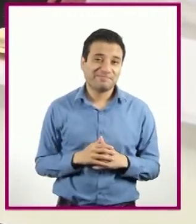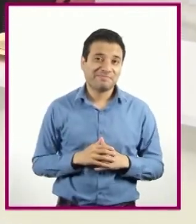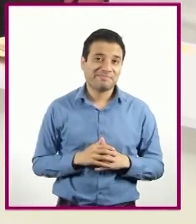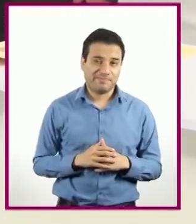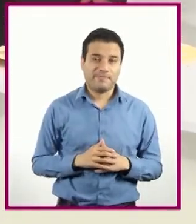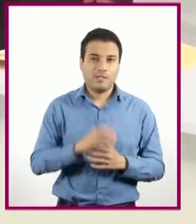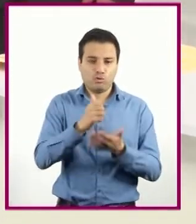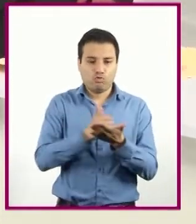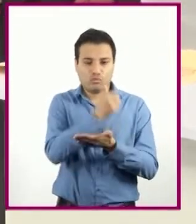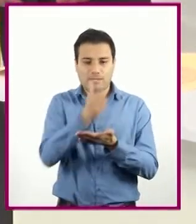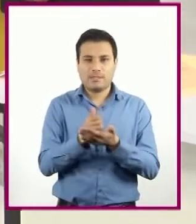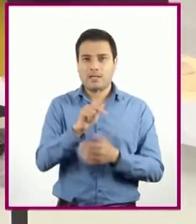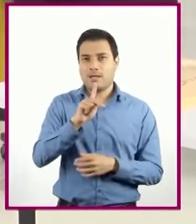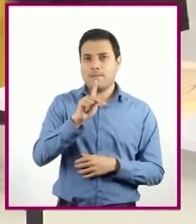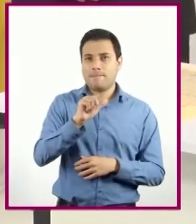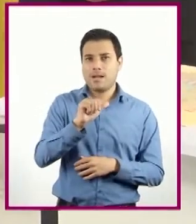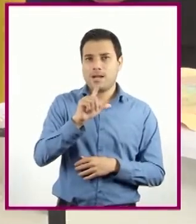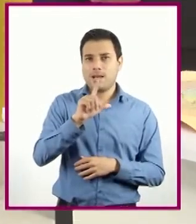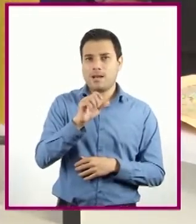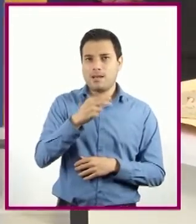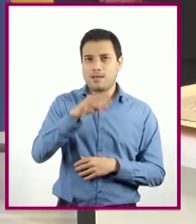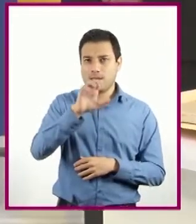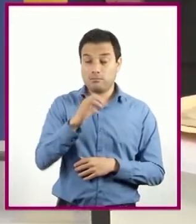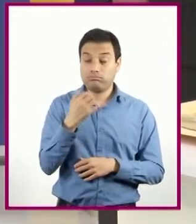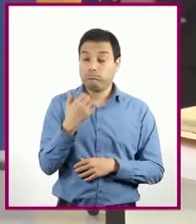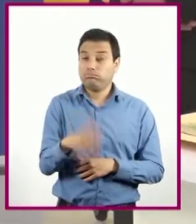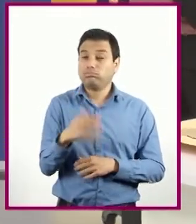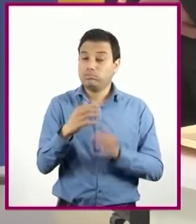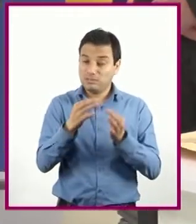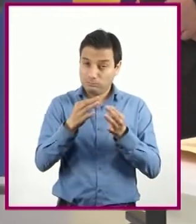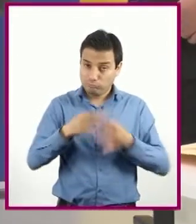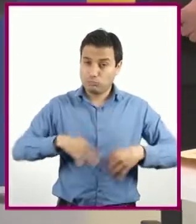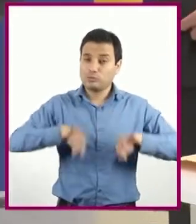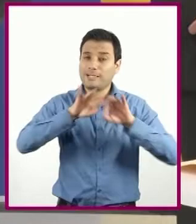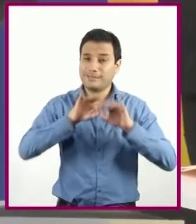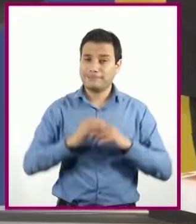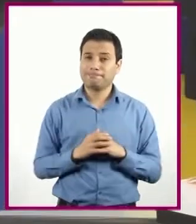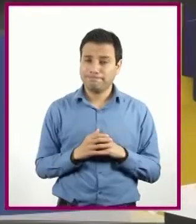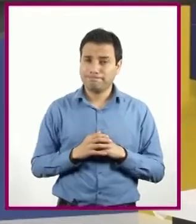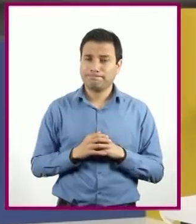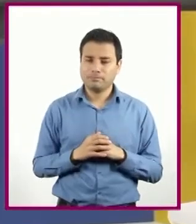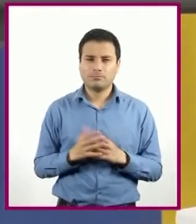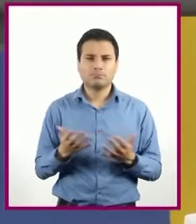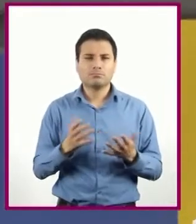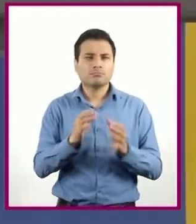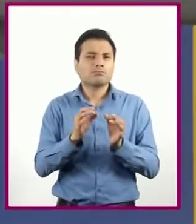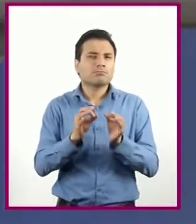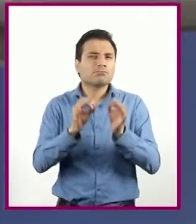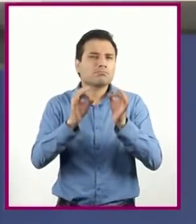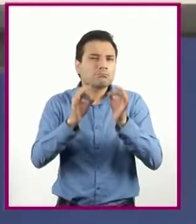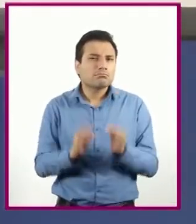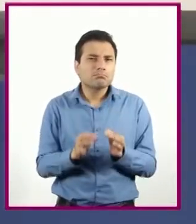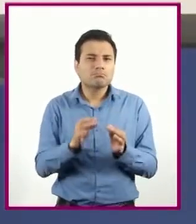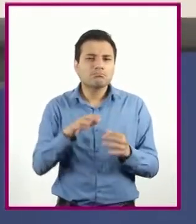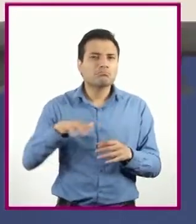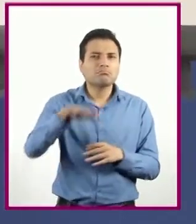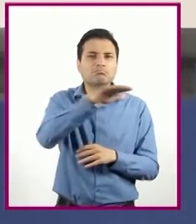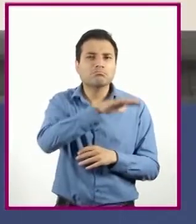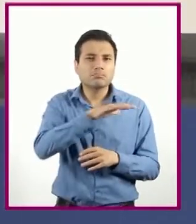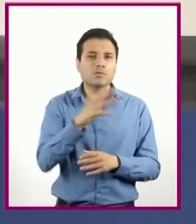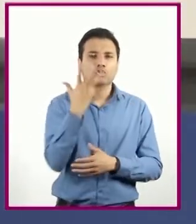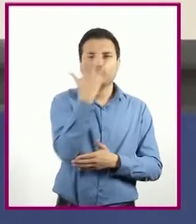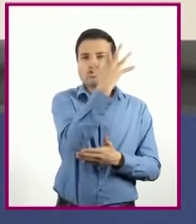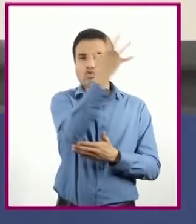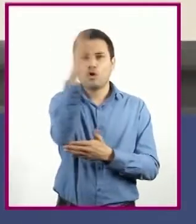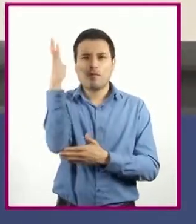Palenque fue una de las ciudades más importantes del Clásico tardío y se ubicó en un ambiente selvático y